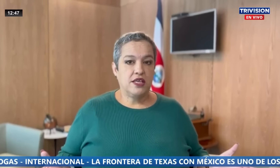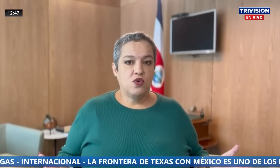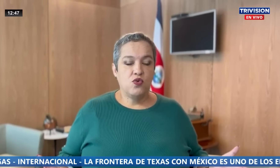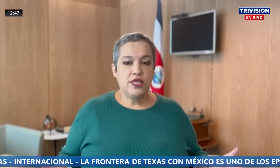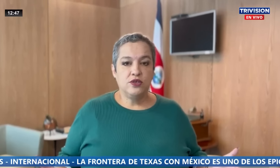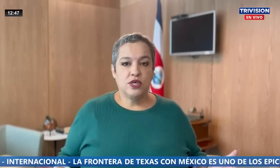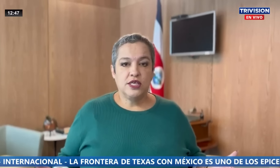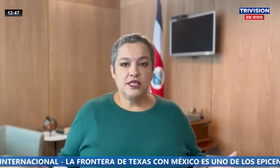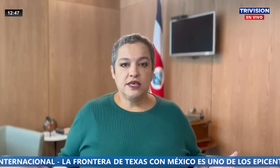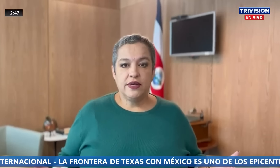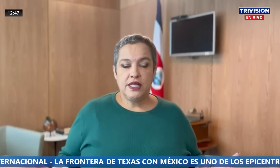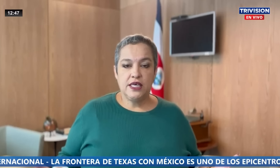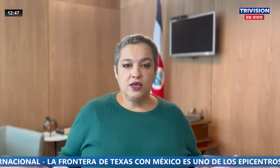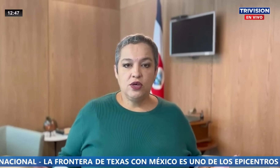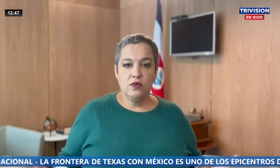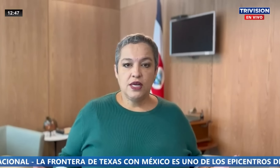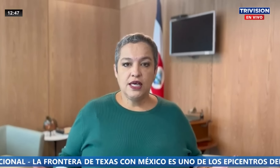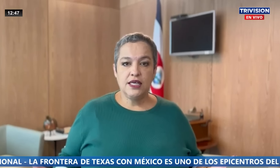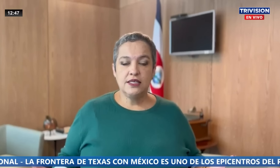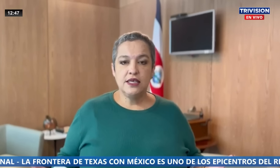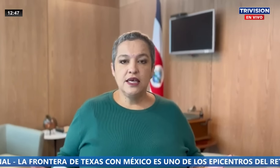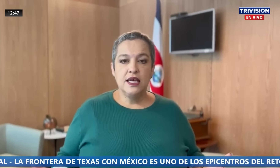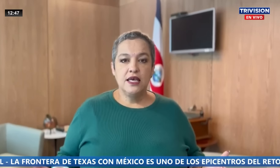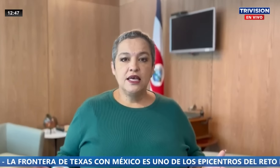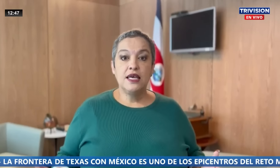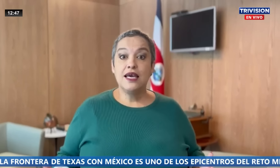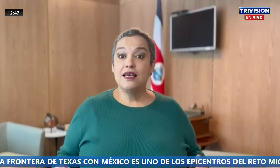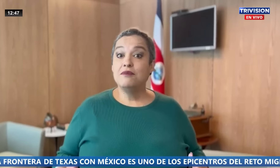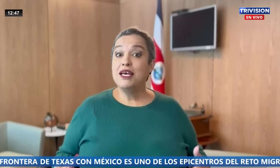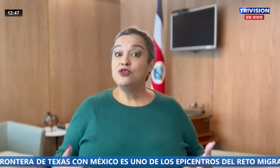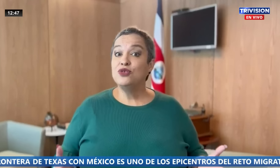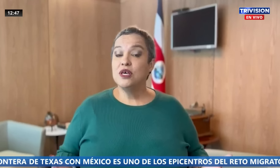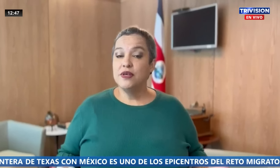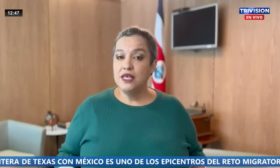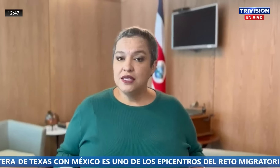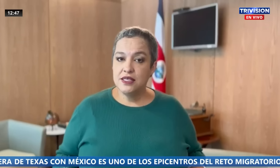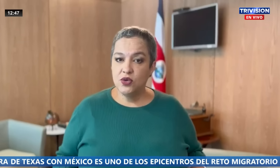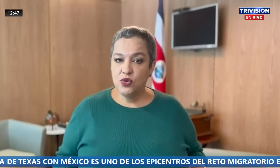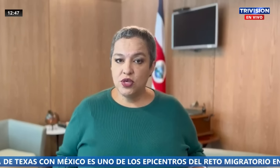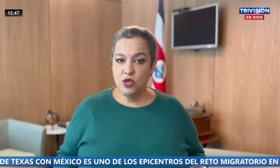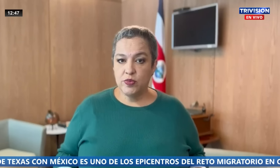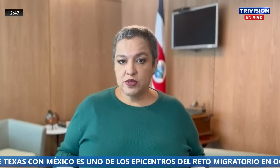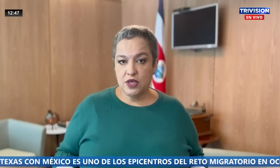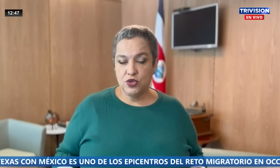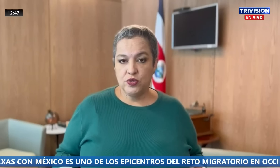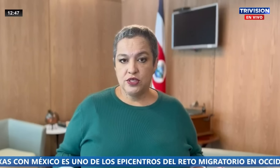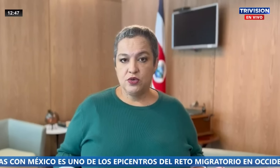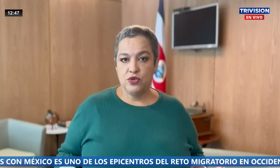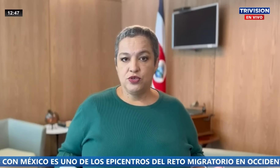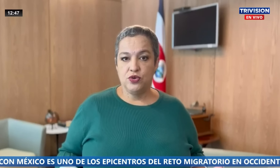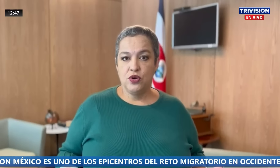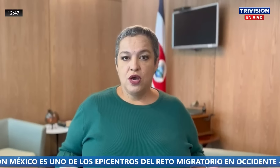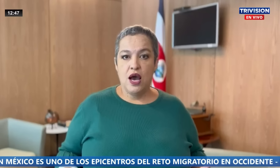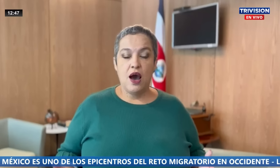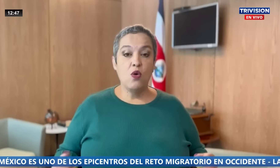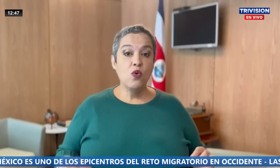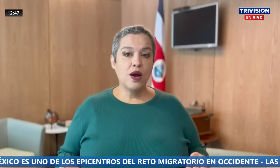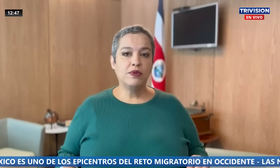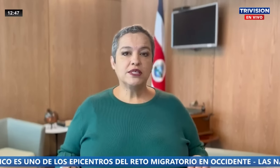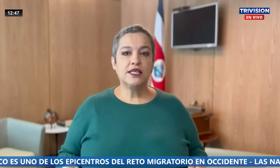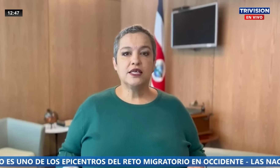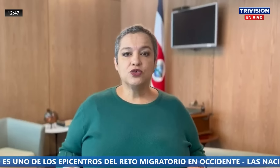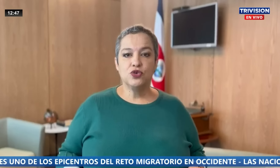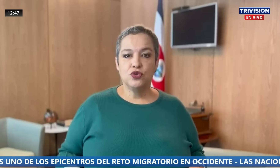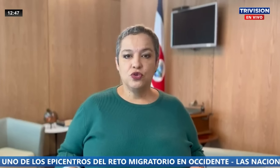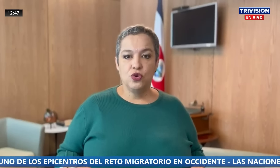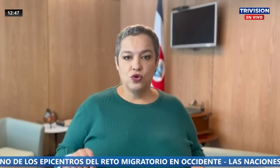que tenía un juicio que iniciaba el día de hoy en Guanacaste y que ellos sabían desde junio del año pasado sobre este juicio. Aún a